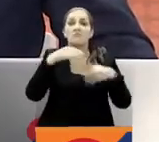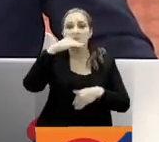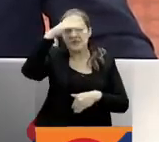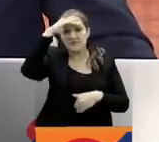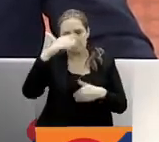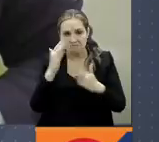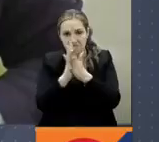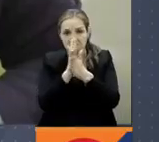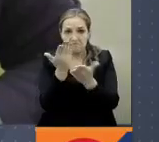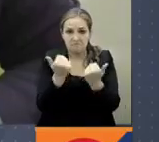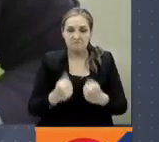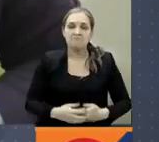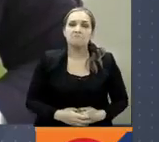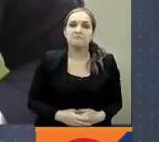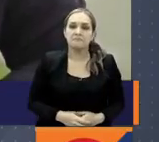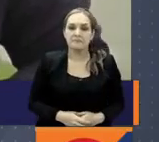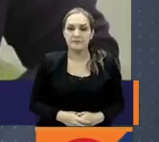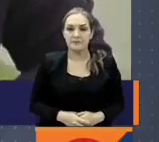Lo escuchamos.